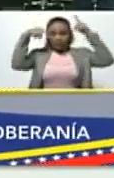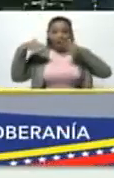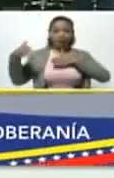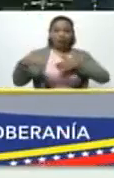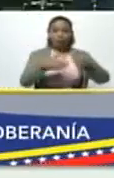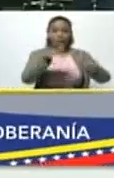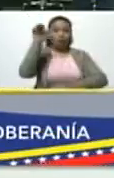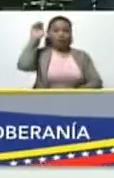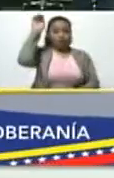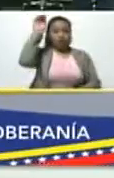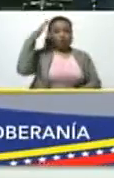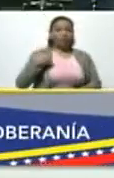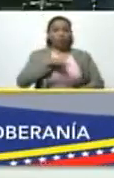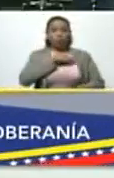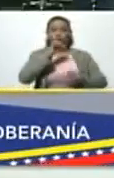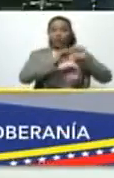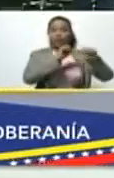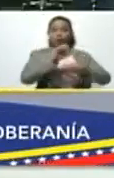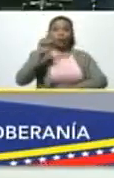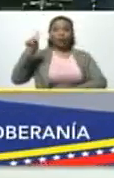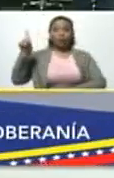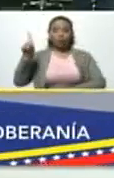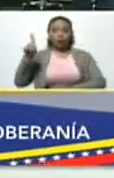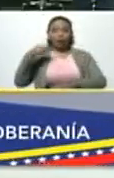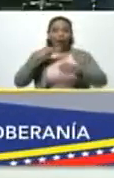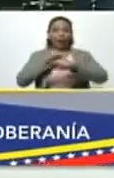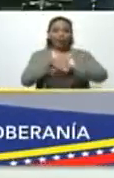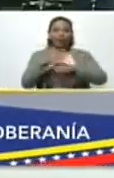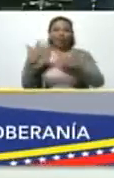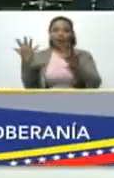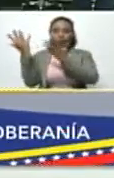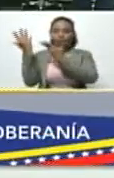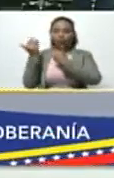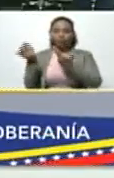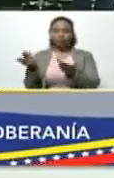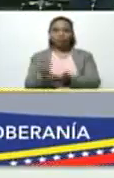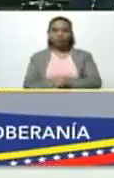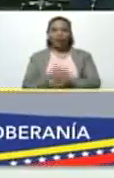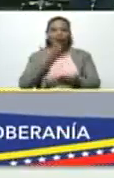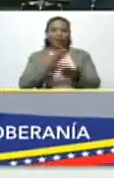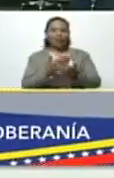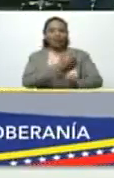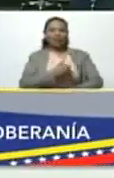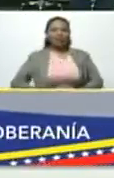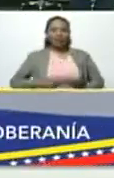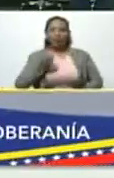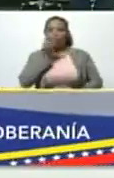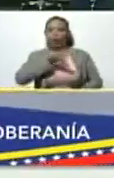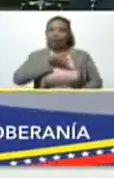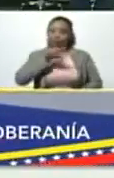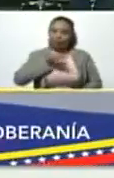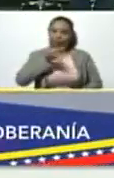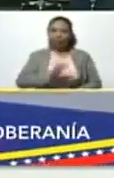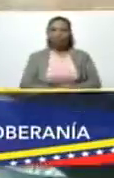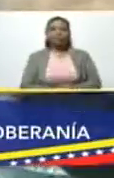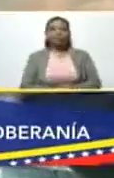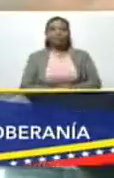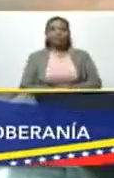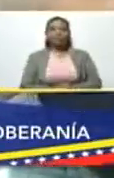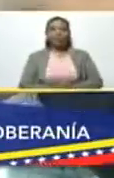del futuro de nuestro siglo, el siglo XXI. Héctor Rodríguez, ¿qué me dice? Gracias, presidente. Bueno, buenas tardes.